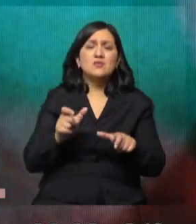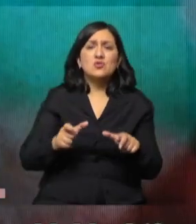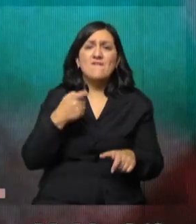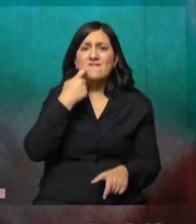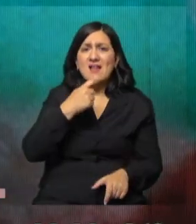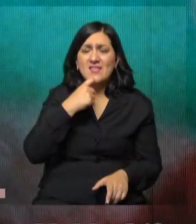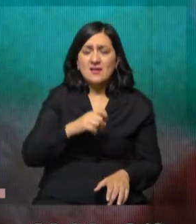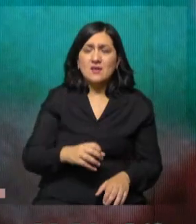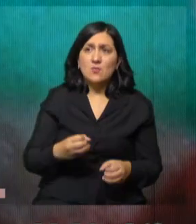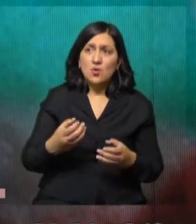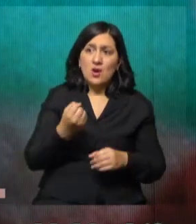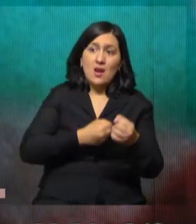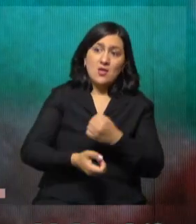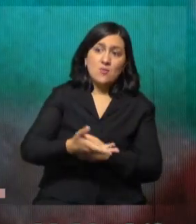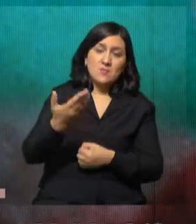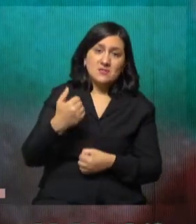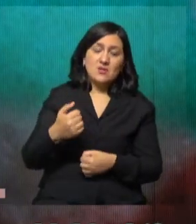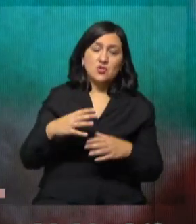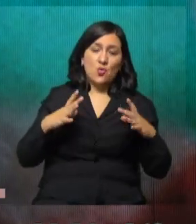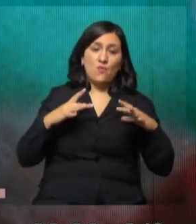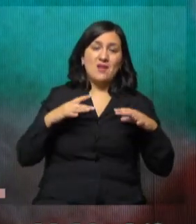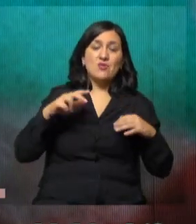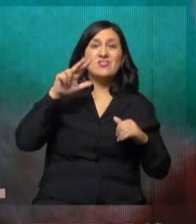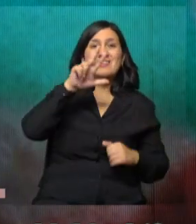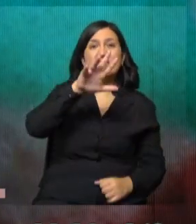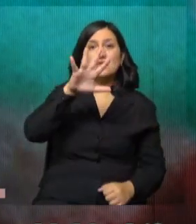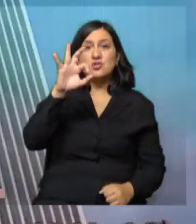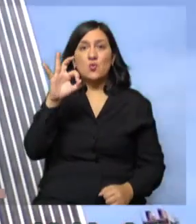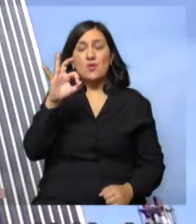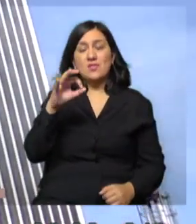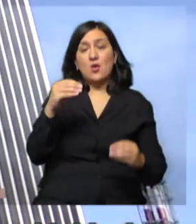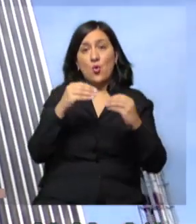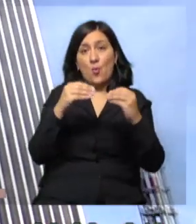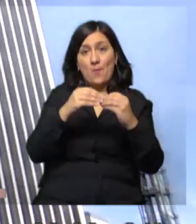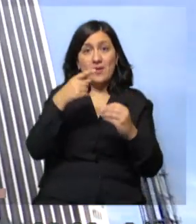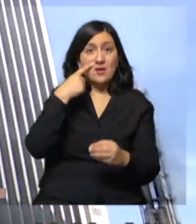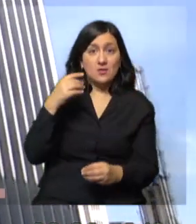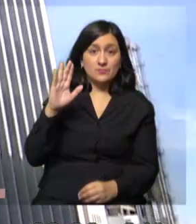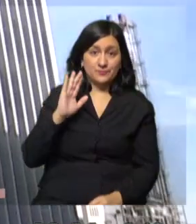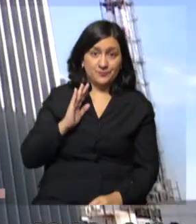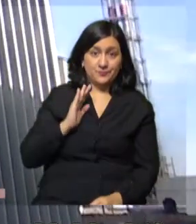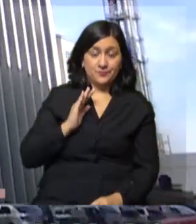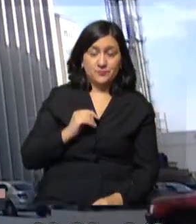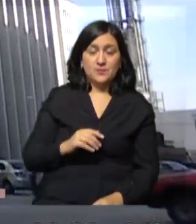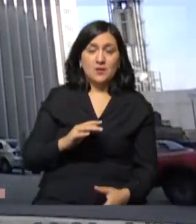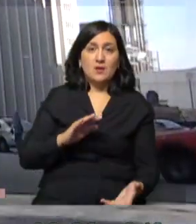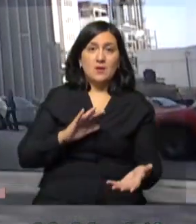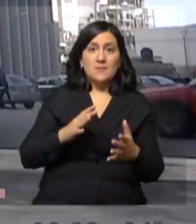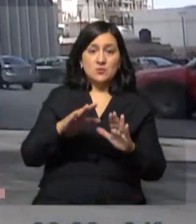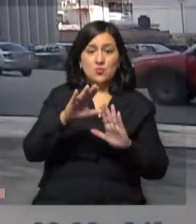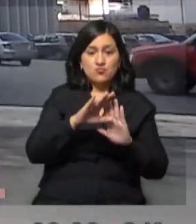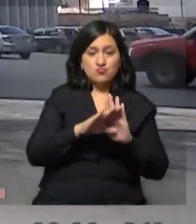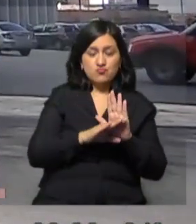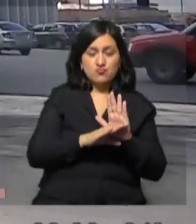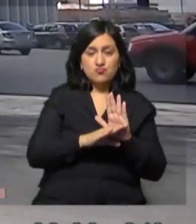Y hoy, bueno, el año pasado se nos jubilaron cerca de 350 compañeros y compañeras. Estamos hablando con una plantilla que